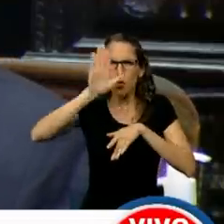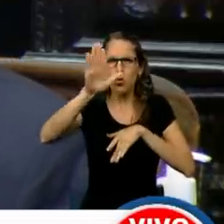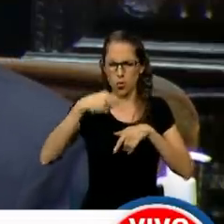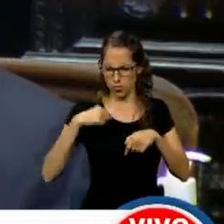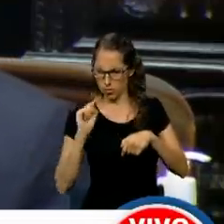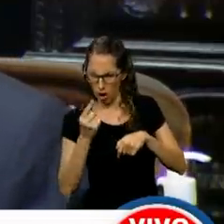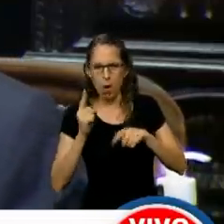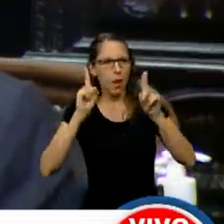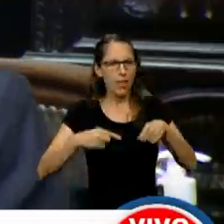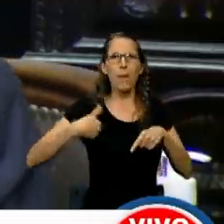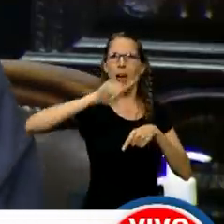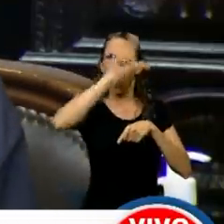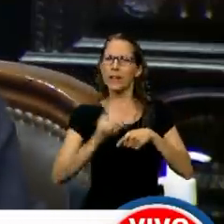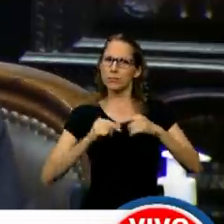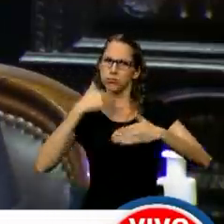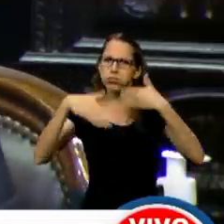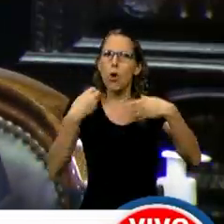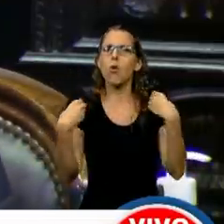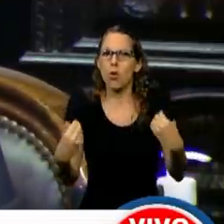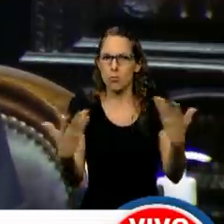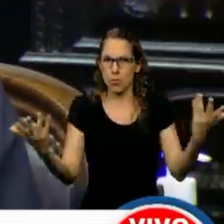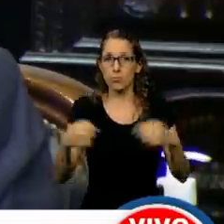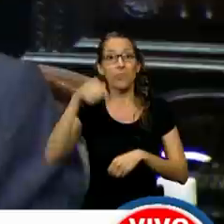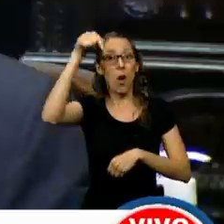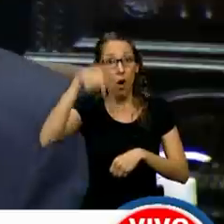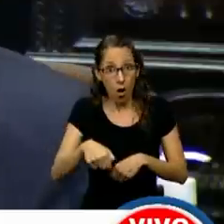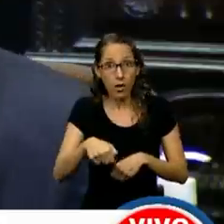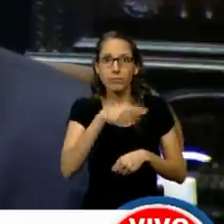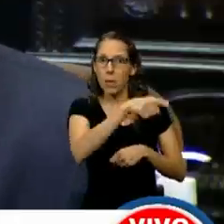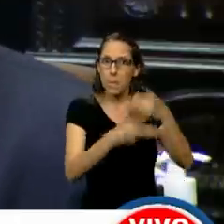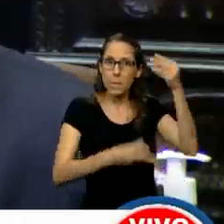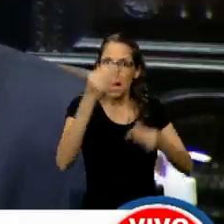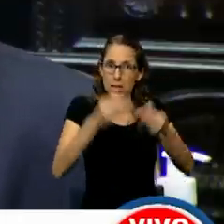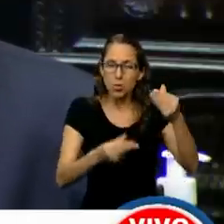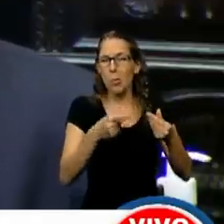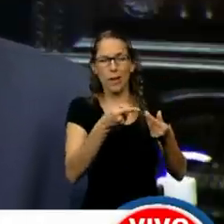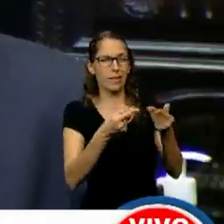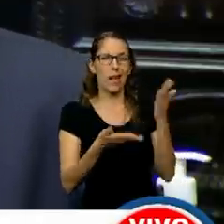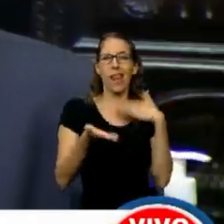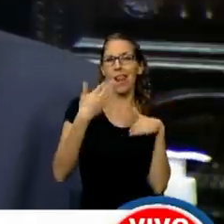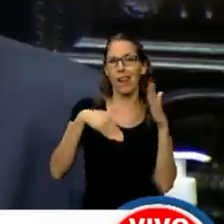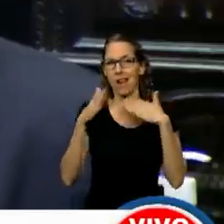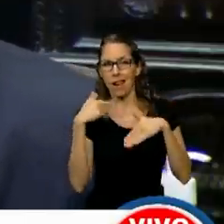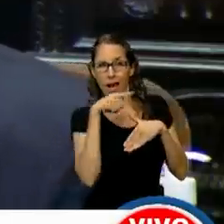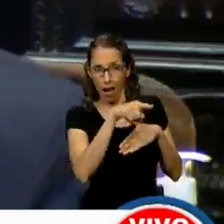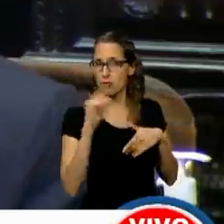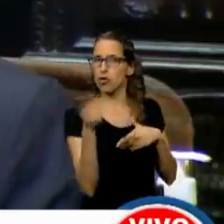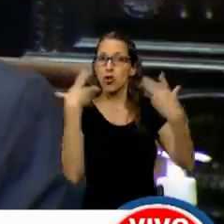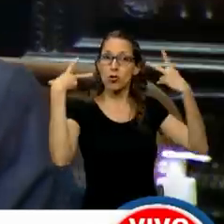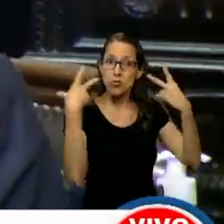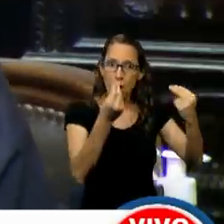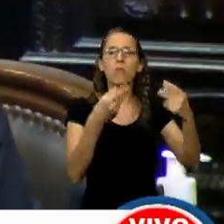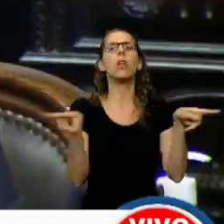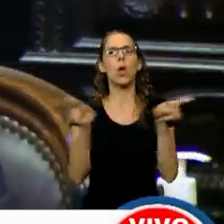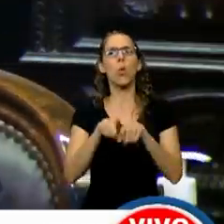no aprobar hoy este presupuesto señor presidente que es un presupuesto mendaz y falso es honrar moralmente